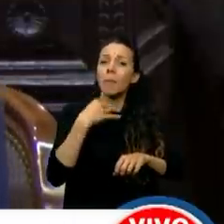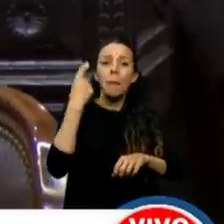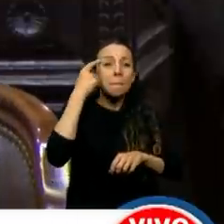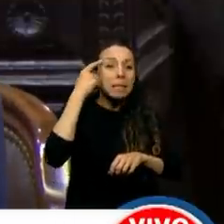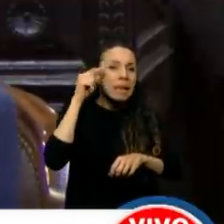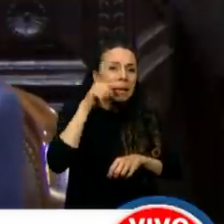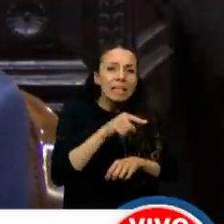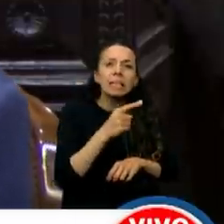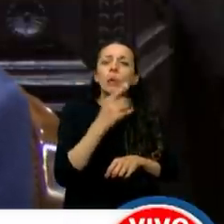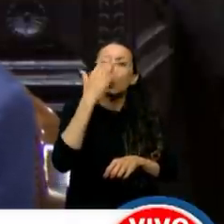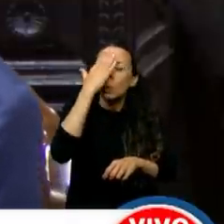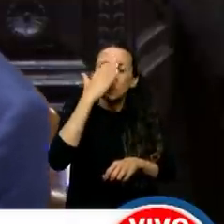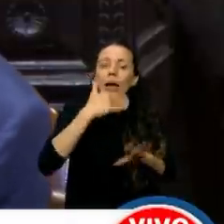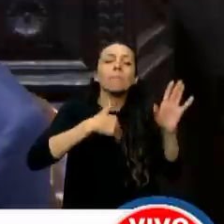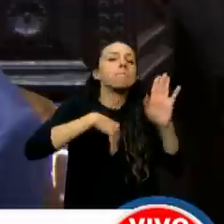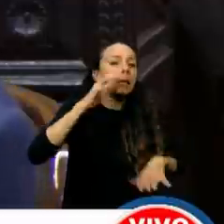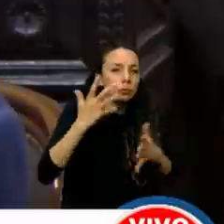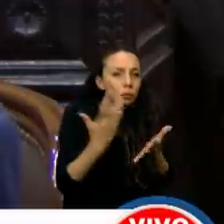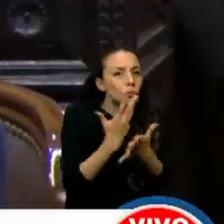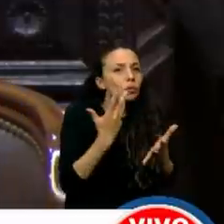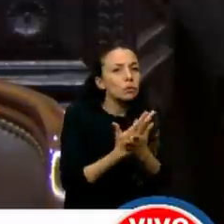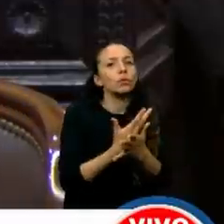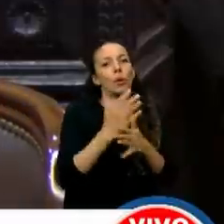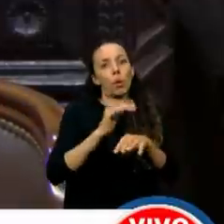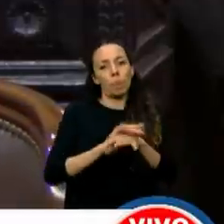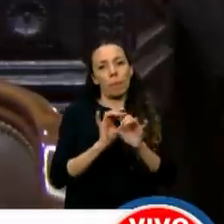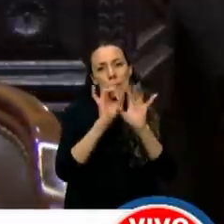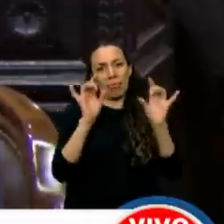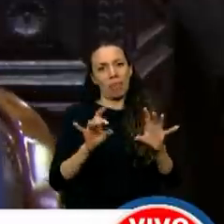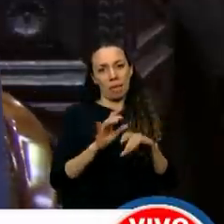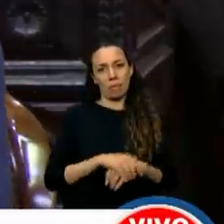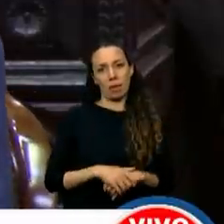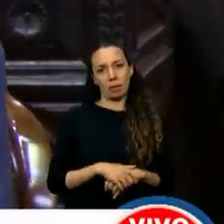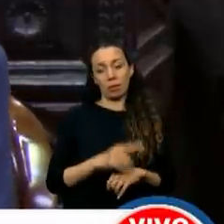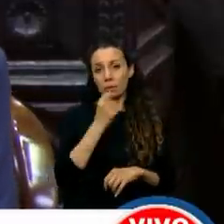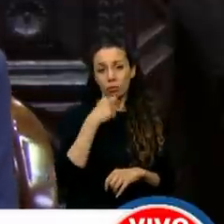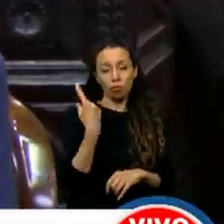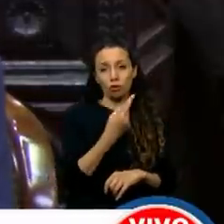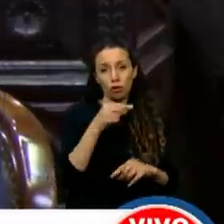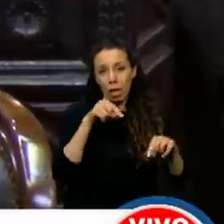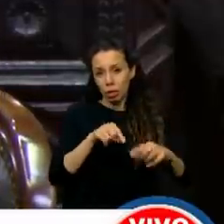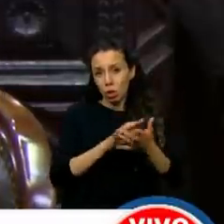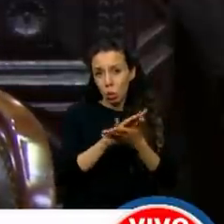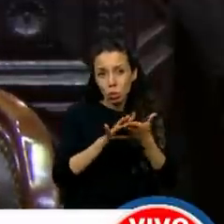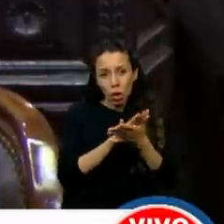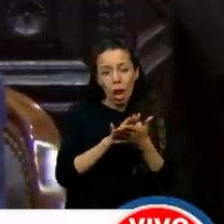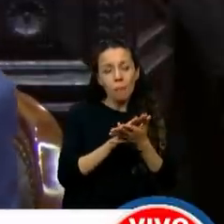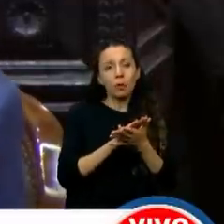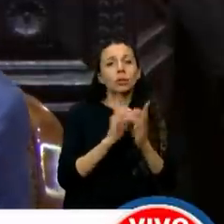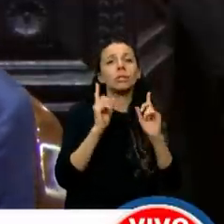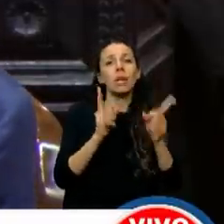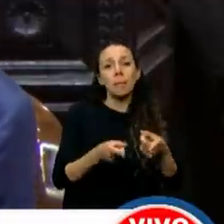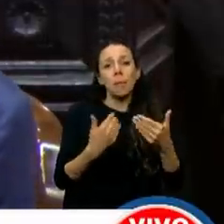sectores más golpeados por la pandemia y si hacemos esto también estamos dando un mensaje